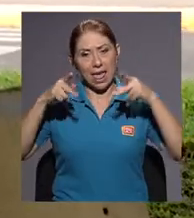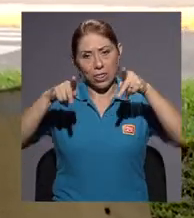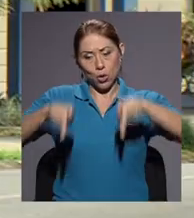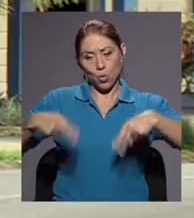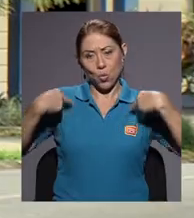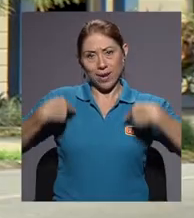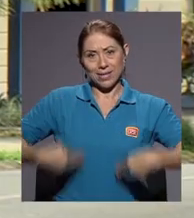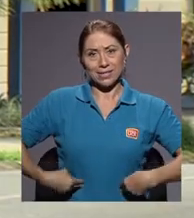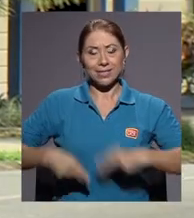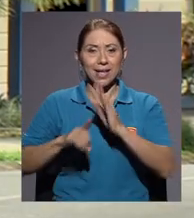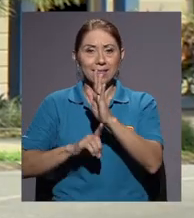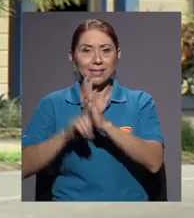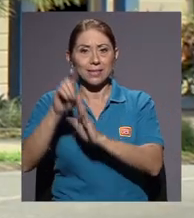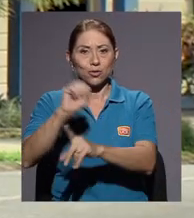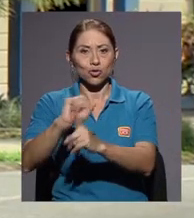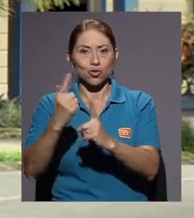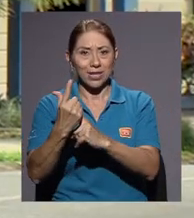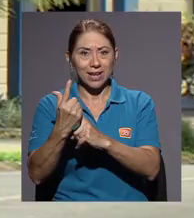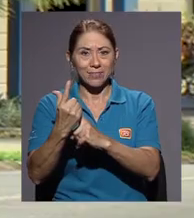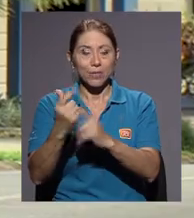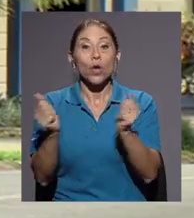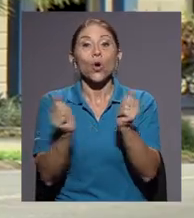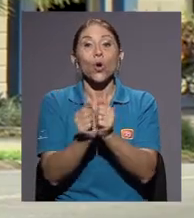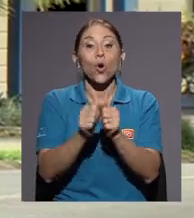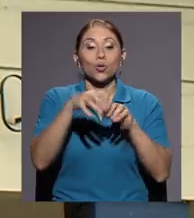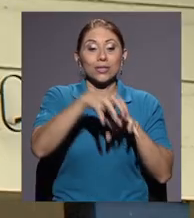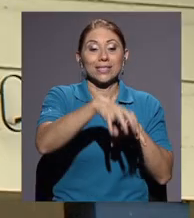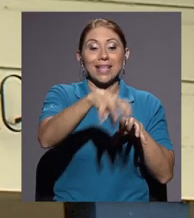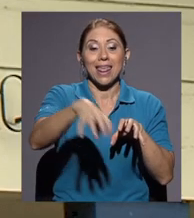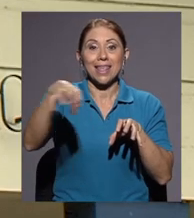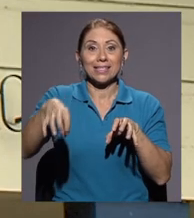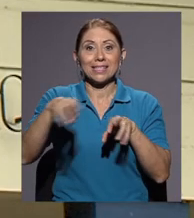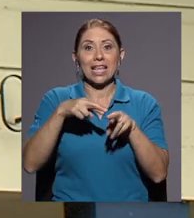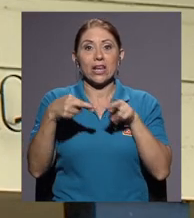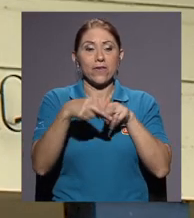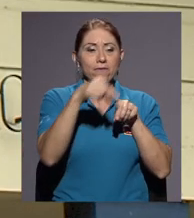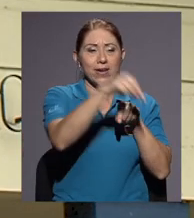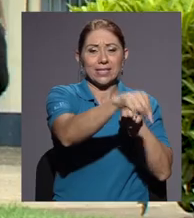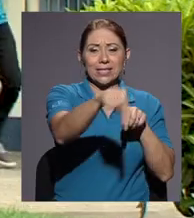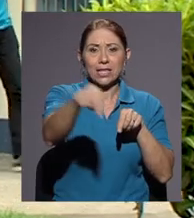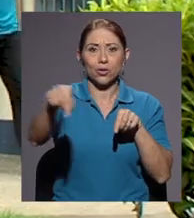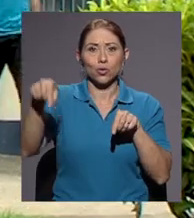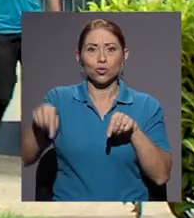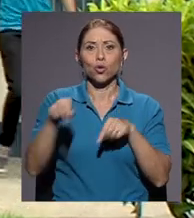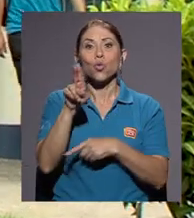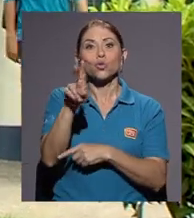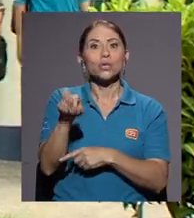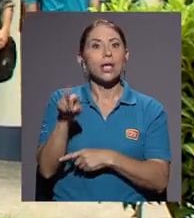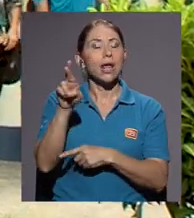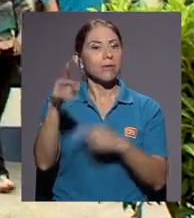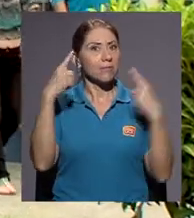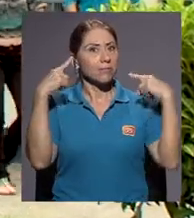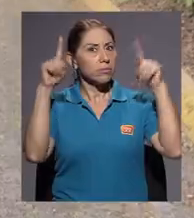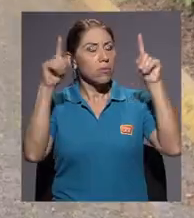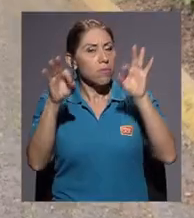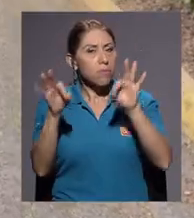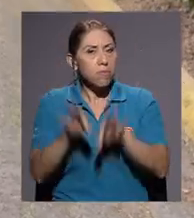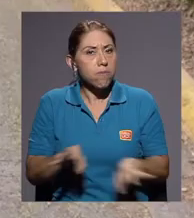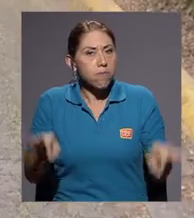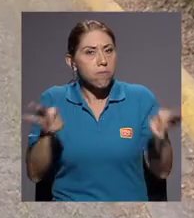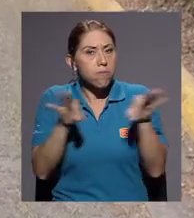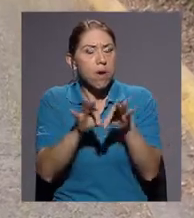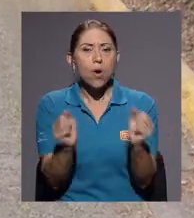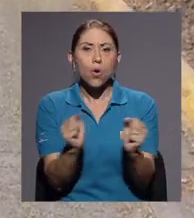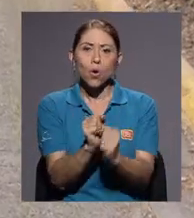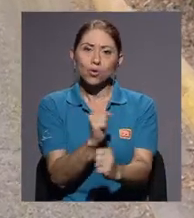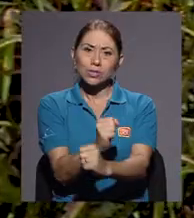social. Por medio de sus sedes y recintos, la UCR ha alcanzado logros muy representativos, con la certeza de que una de